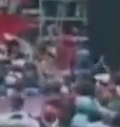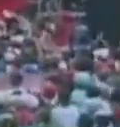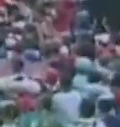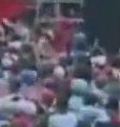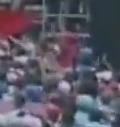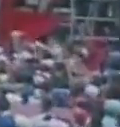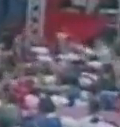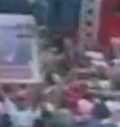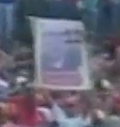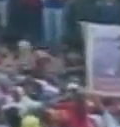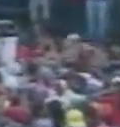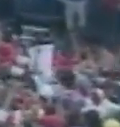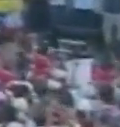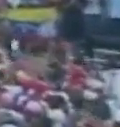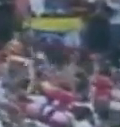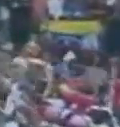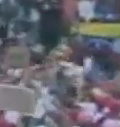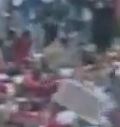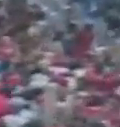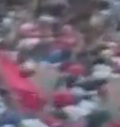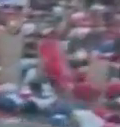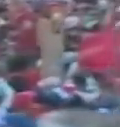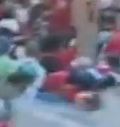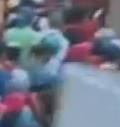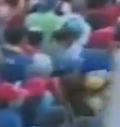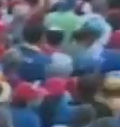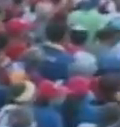Un saludo inmenso.